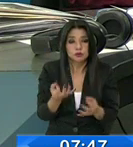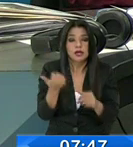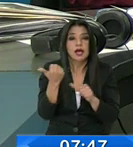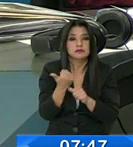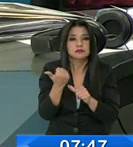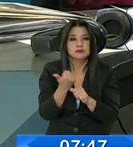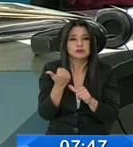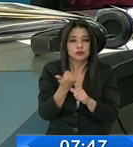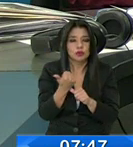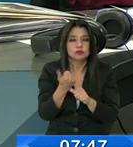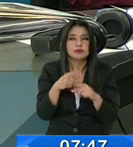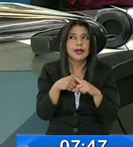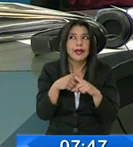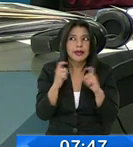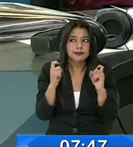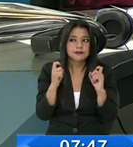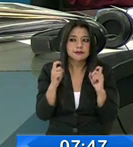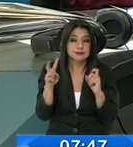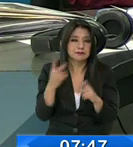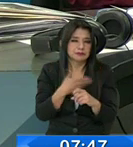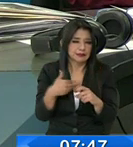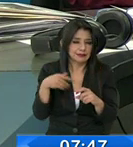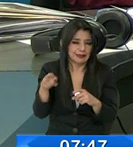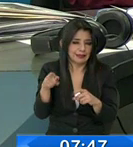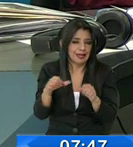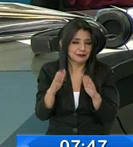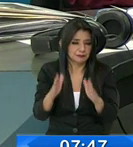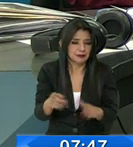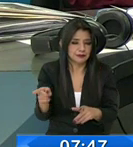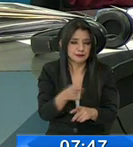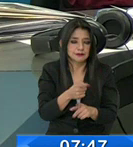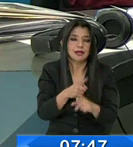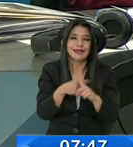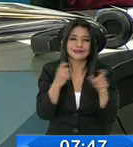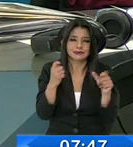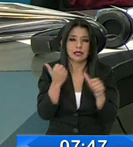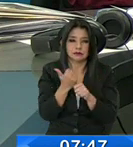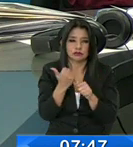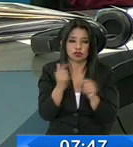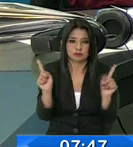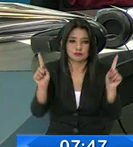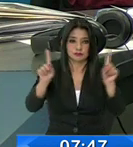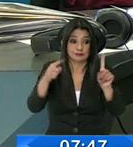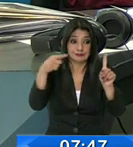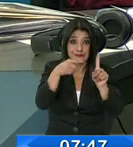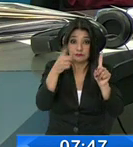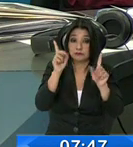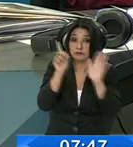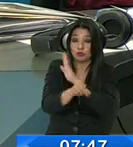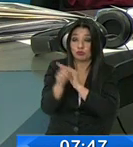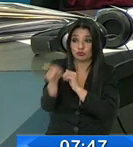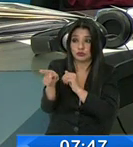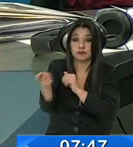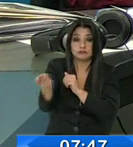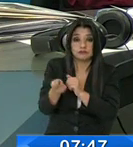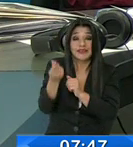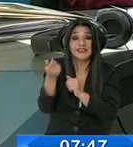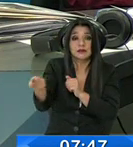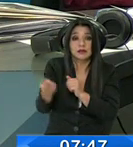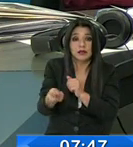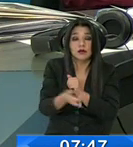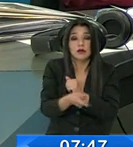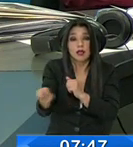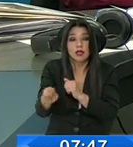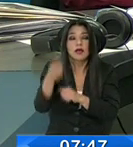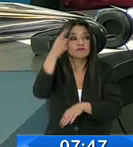vicepresidenta cuando fungía de legisladora denunció qué a él